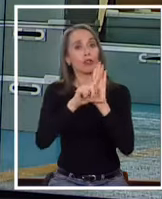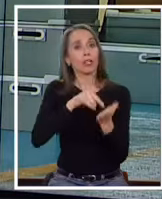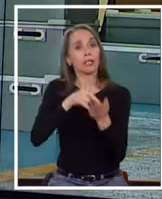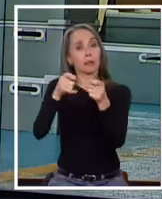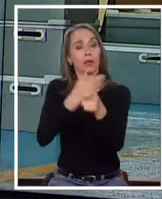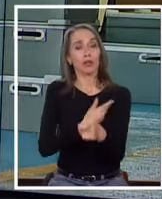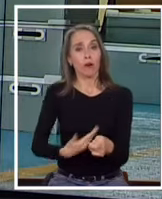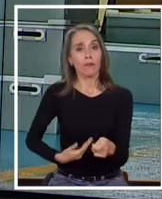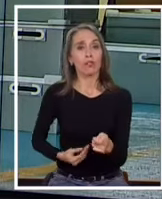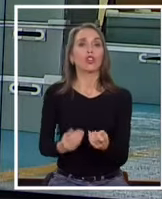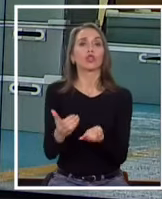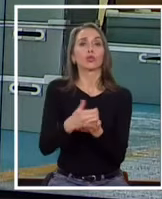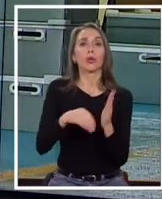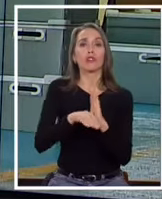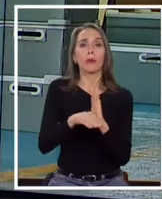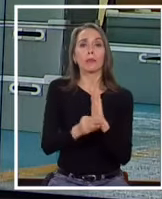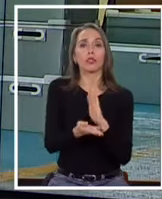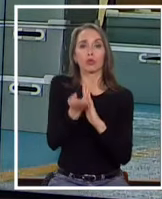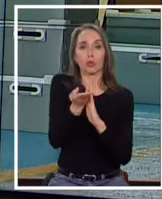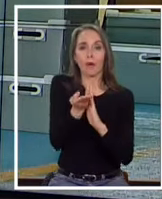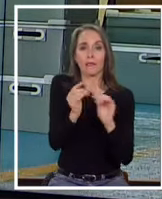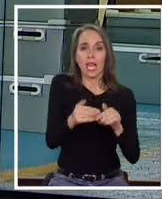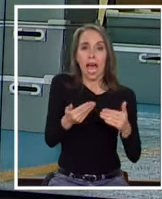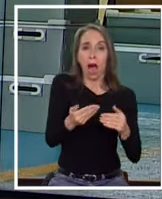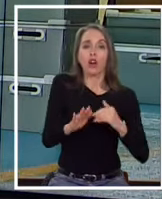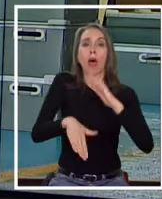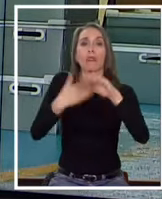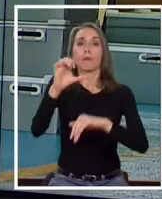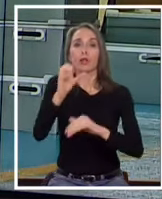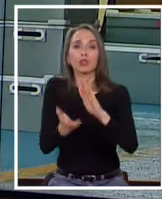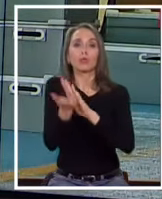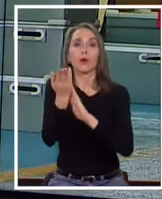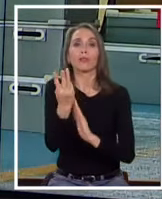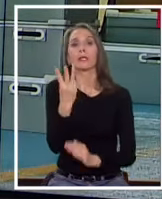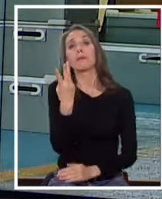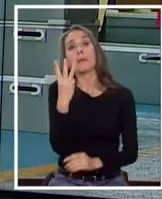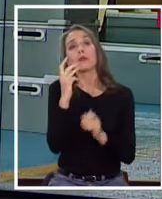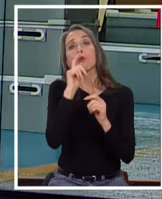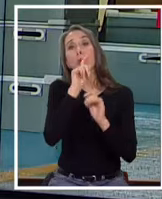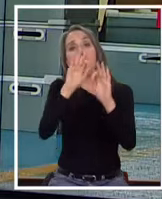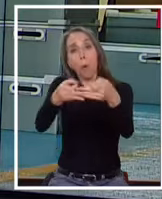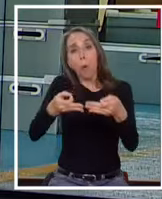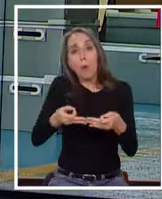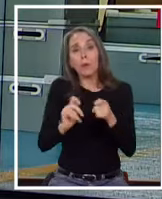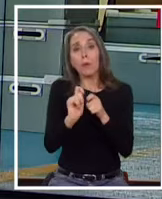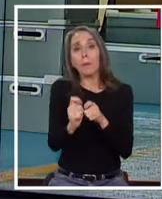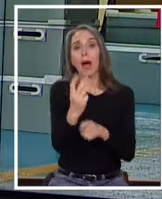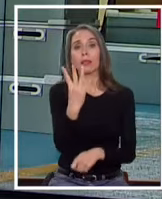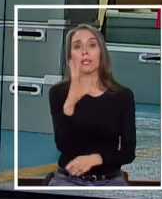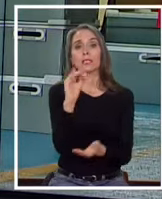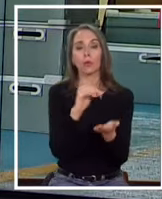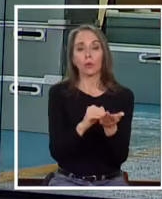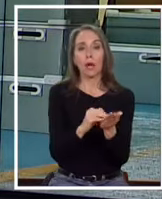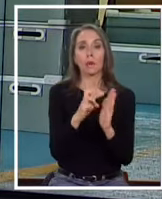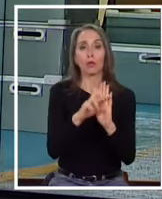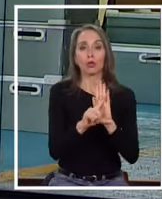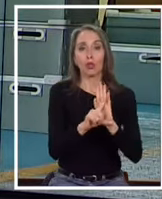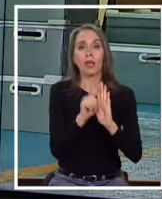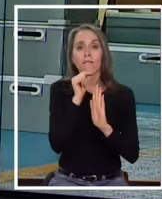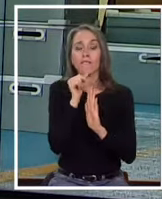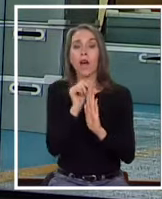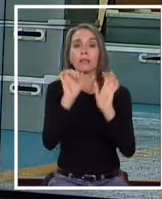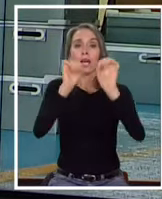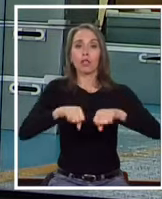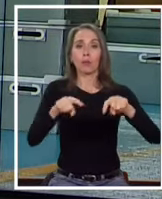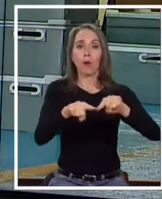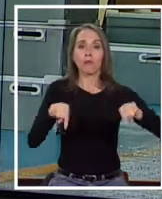busca elevar el monto ahora y en enero, cuando podría llegar a los 350 mil pesos. Ahora la iniciativa tendrá que ser ratificada por ambas